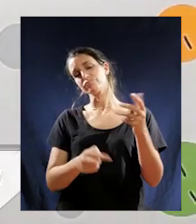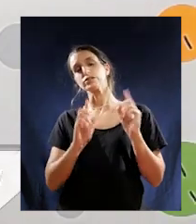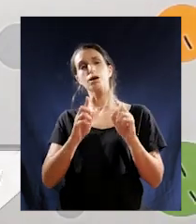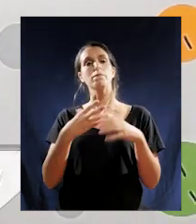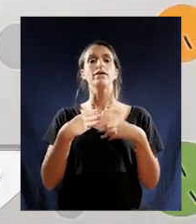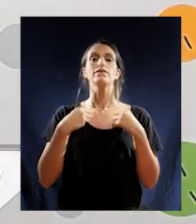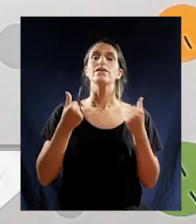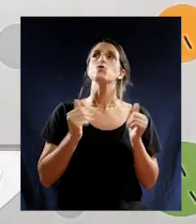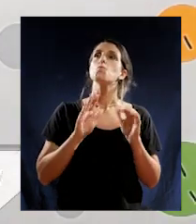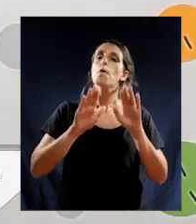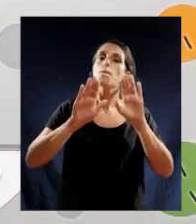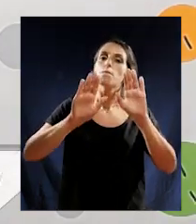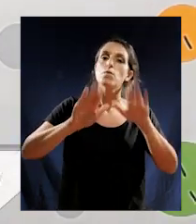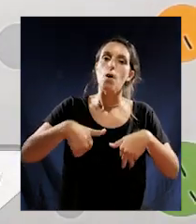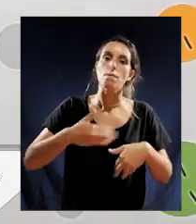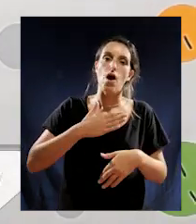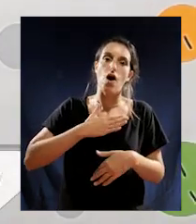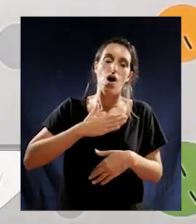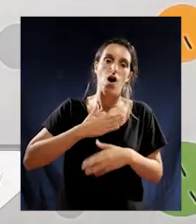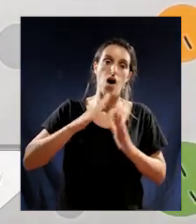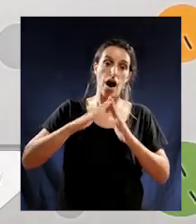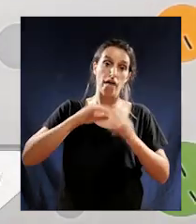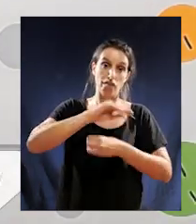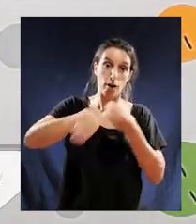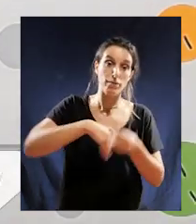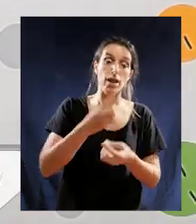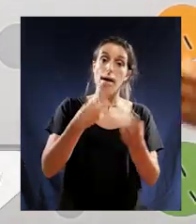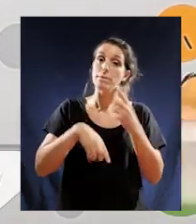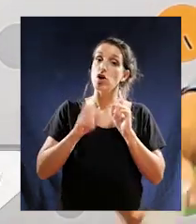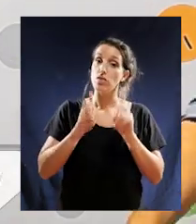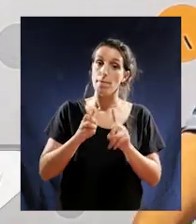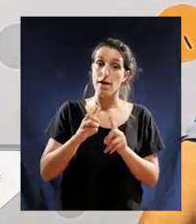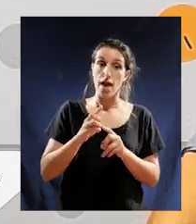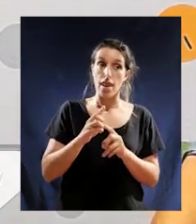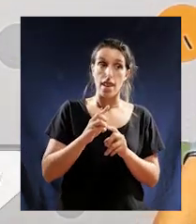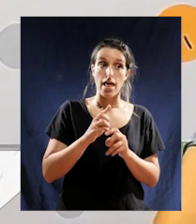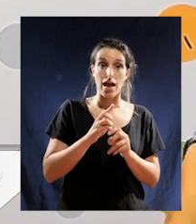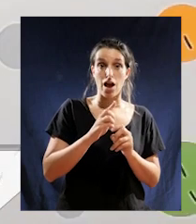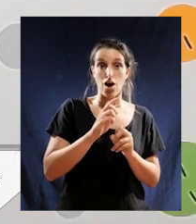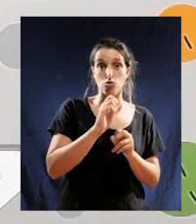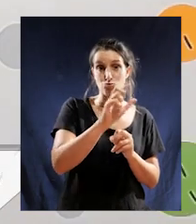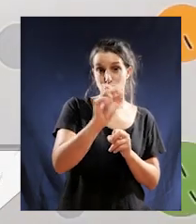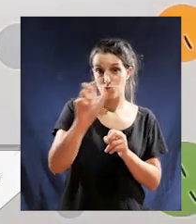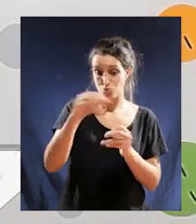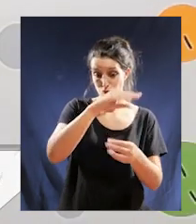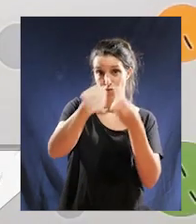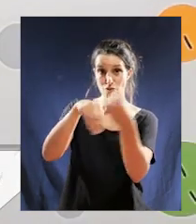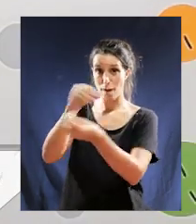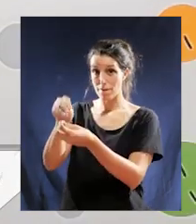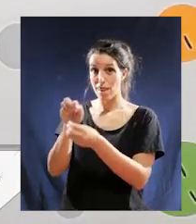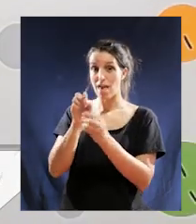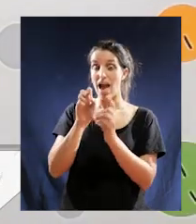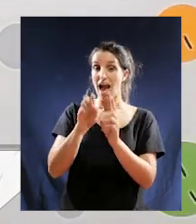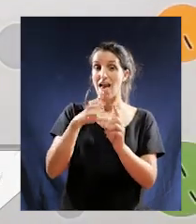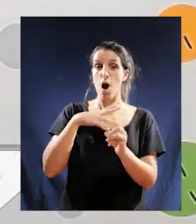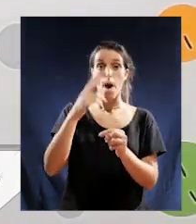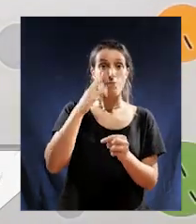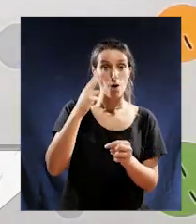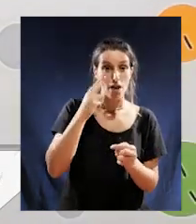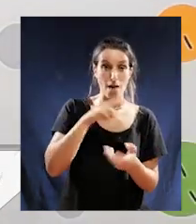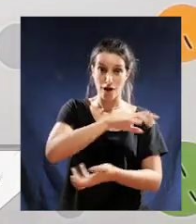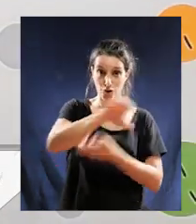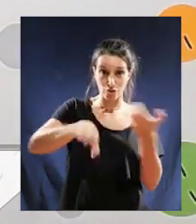nos hace sentir orgullosos de tantas cosas que nos da ese sentido de pertenencia y de filiación pero también cada familia